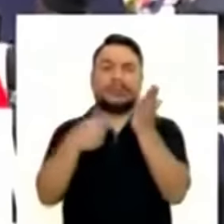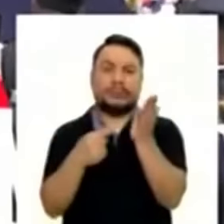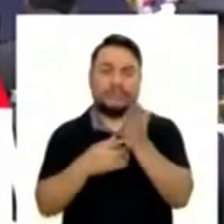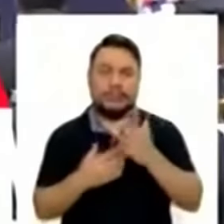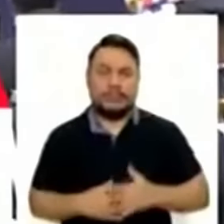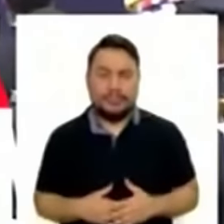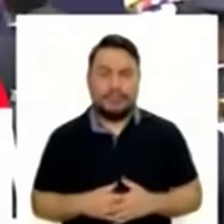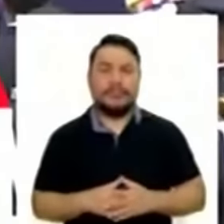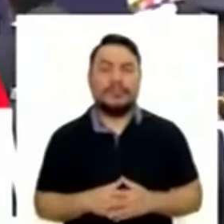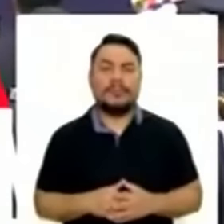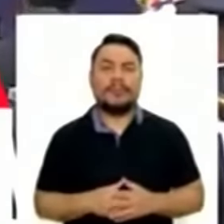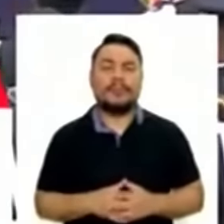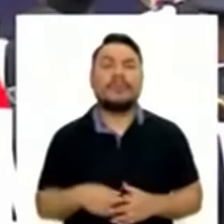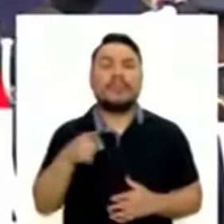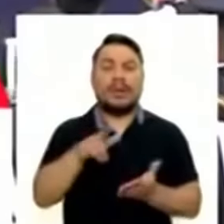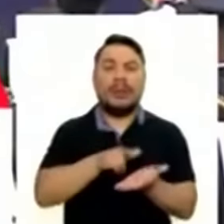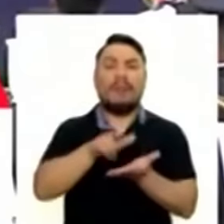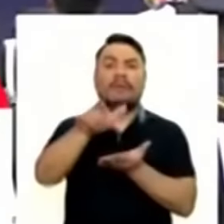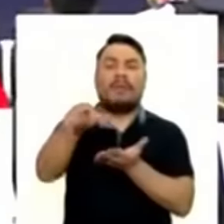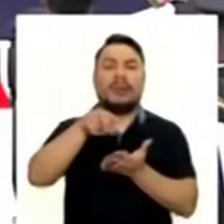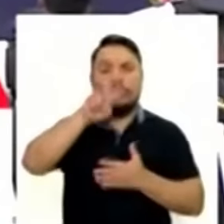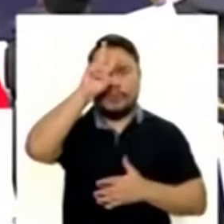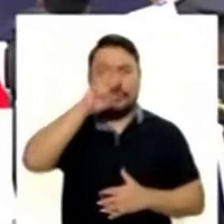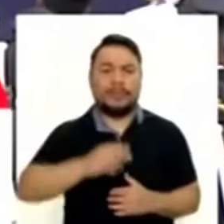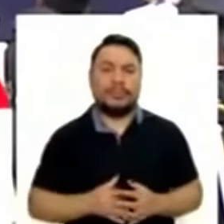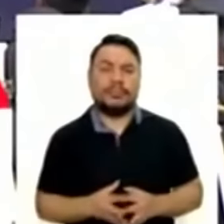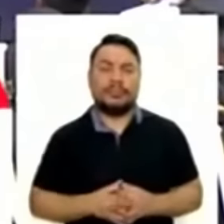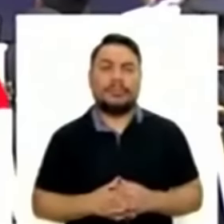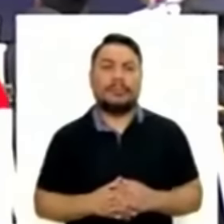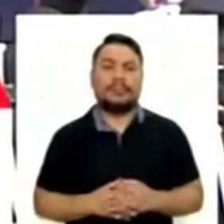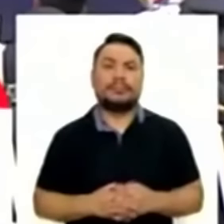Tecnológico Público Aeronáutico de la Fuerza Aérea del Perú.